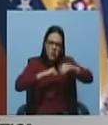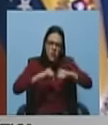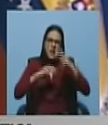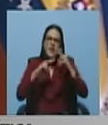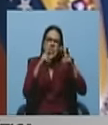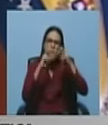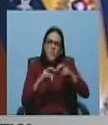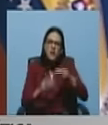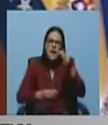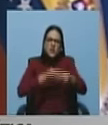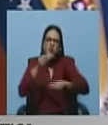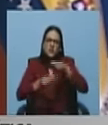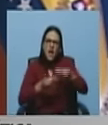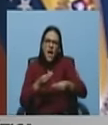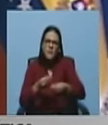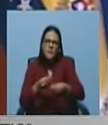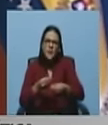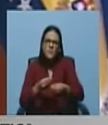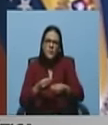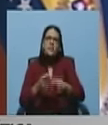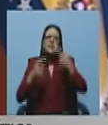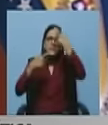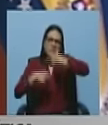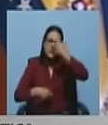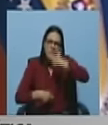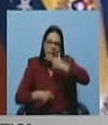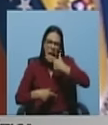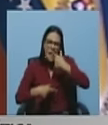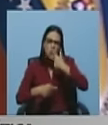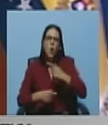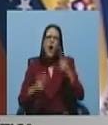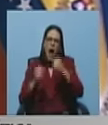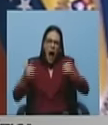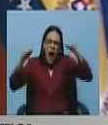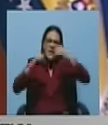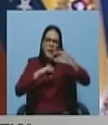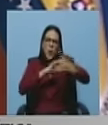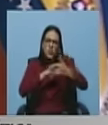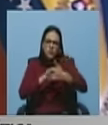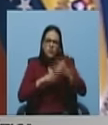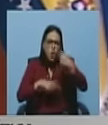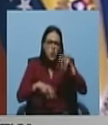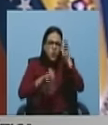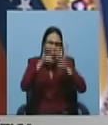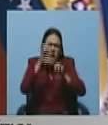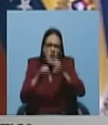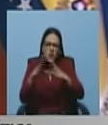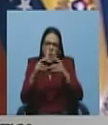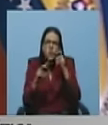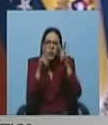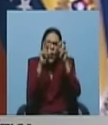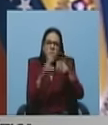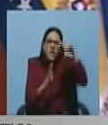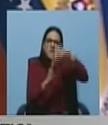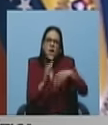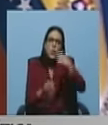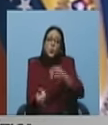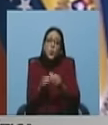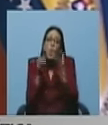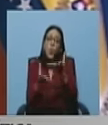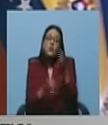con suma seriedad, con un altísimo nivel técnico que nos permite hoy exponer ante el